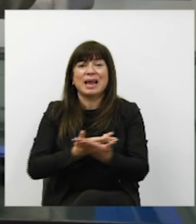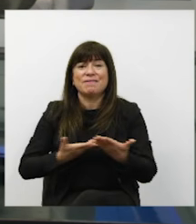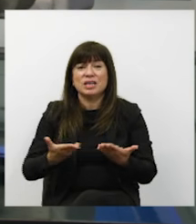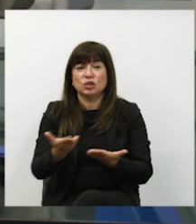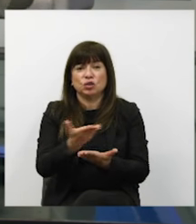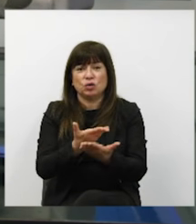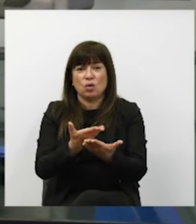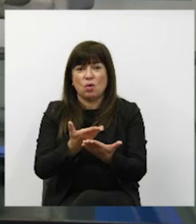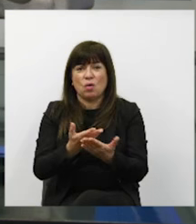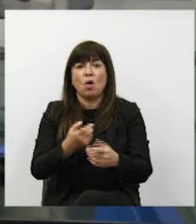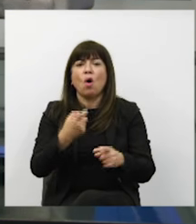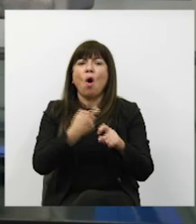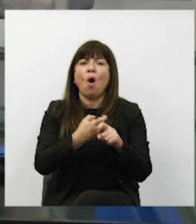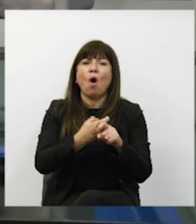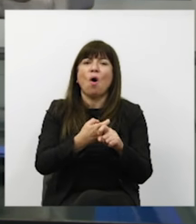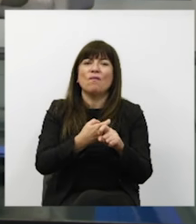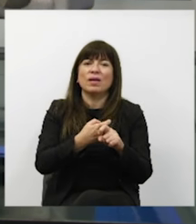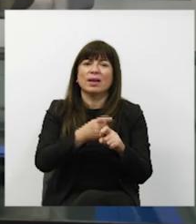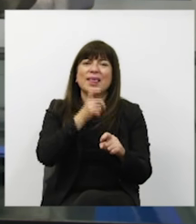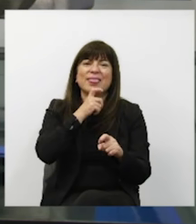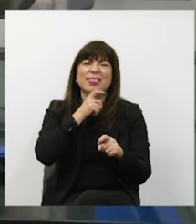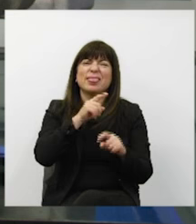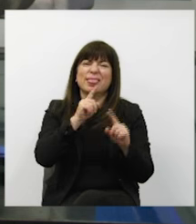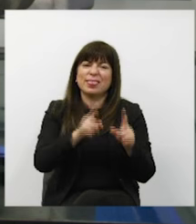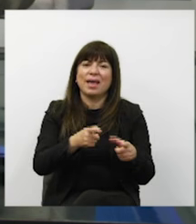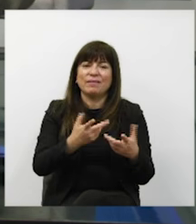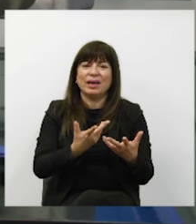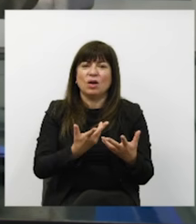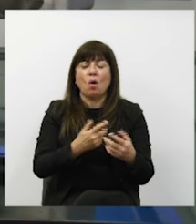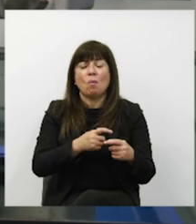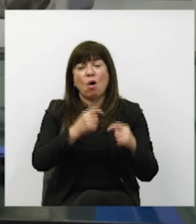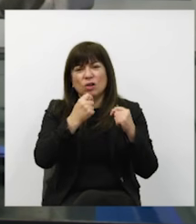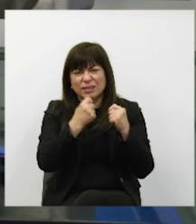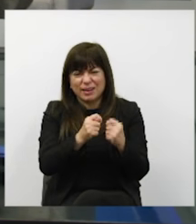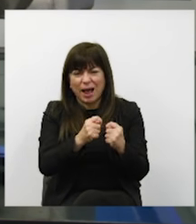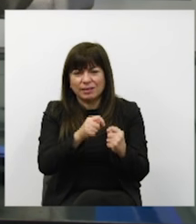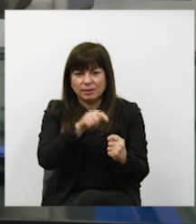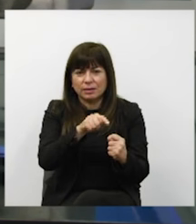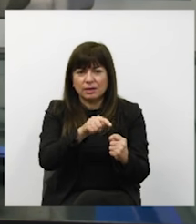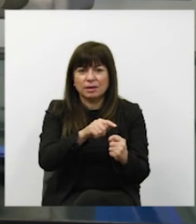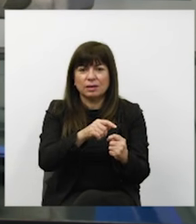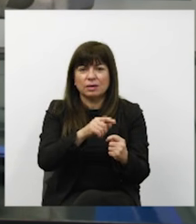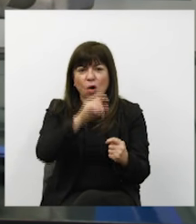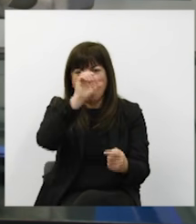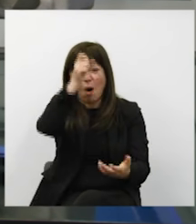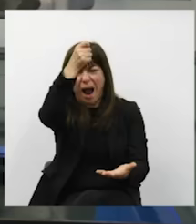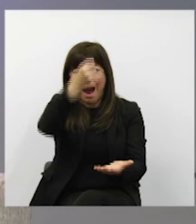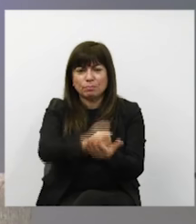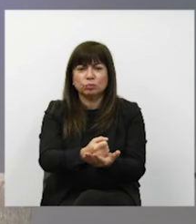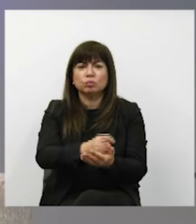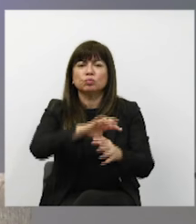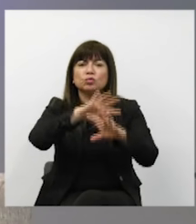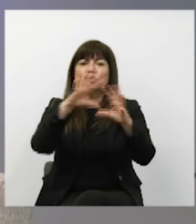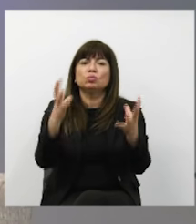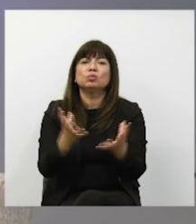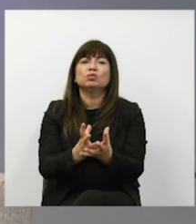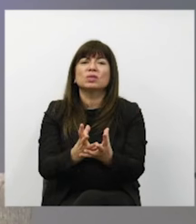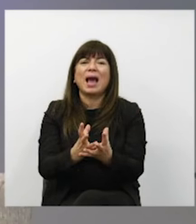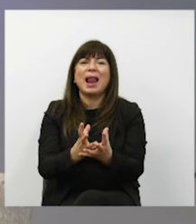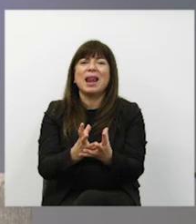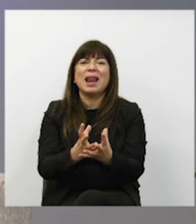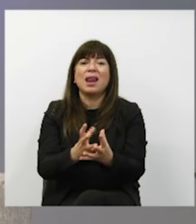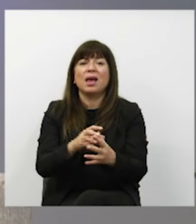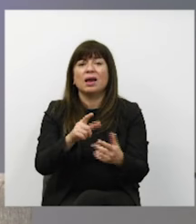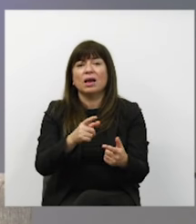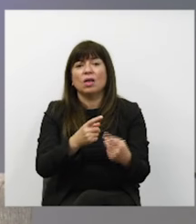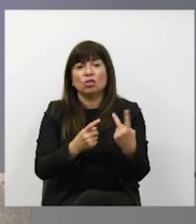por ejemplo, ese cobre va a tener que ser trazable. Y ser Chile, transformarse en el campeón mundial de la trazabilidad y proveer en el fondo otro